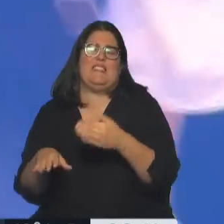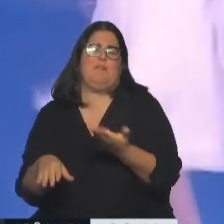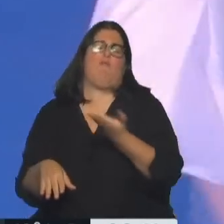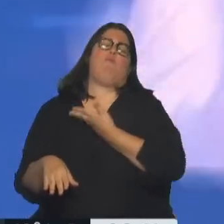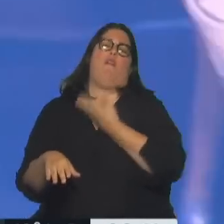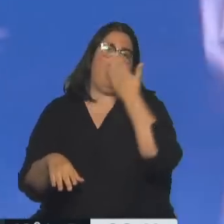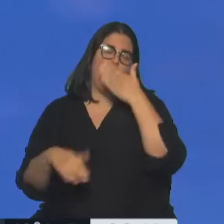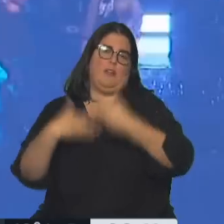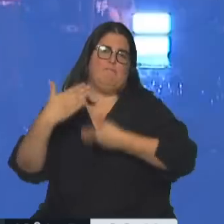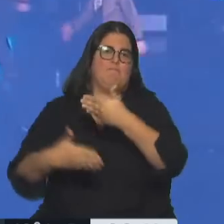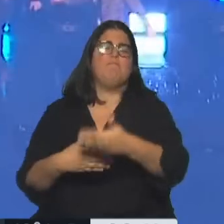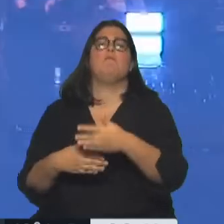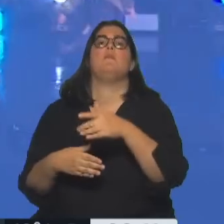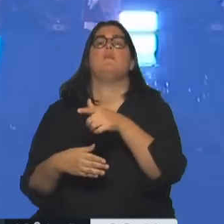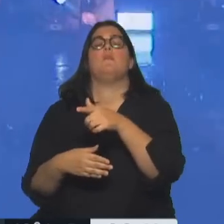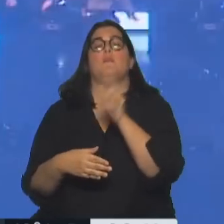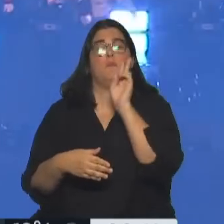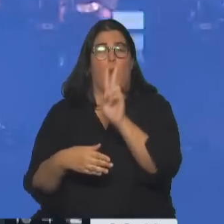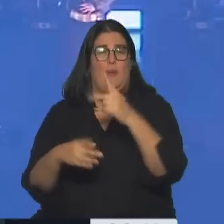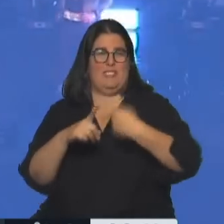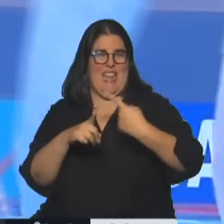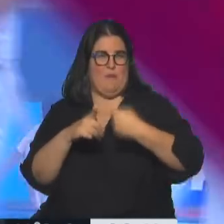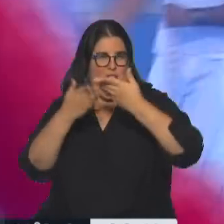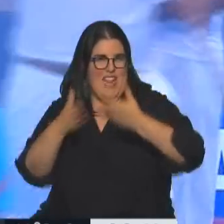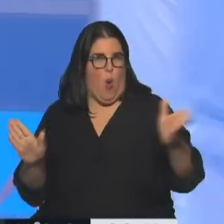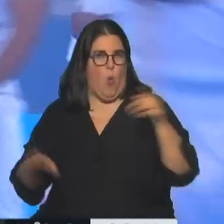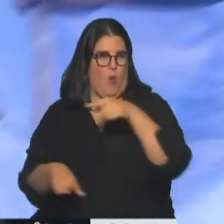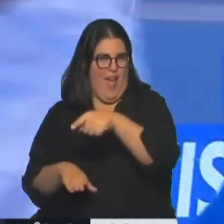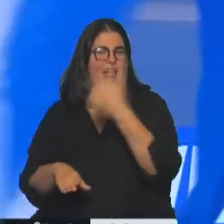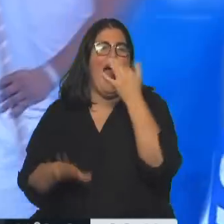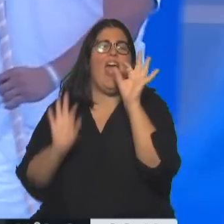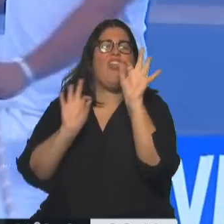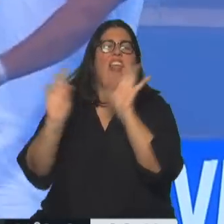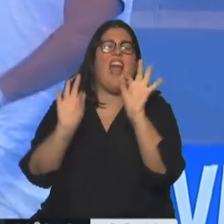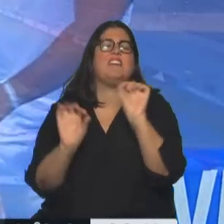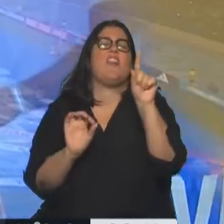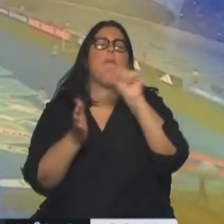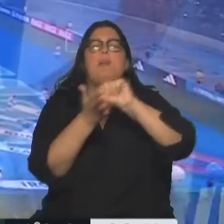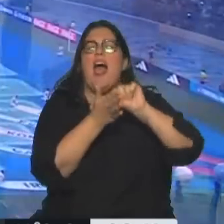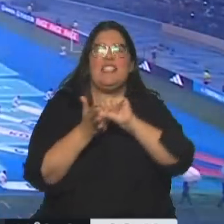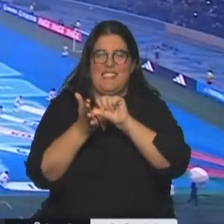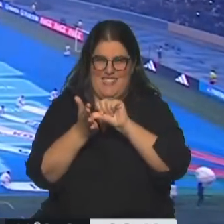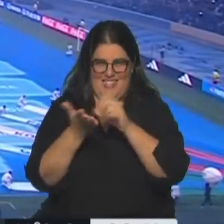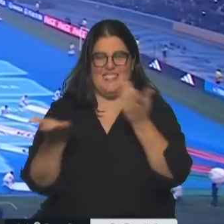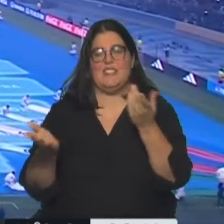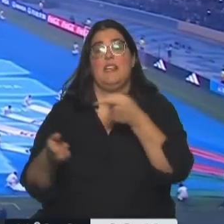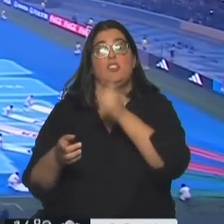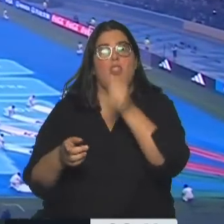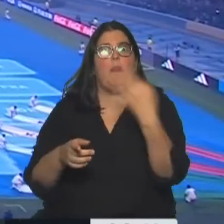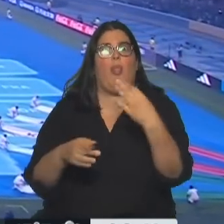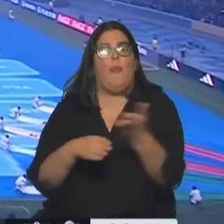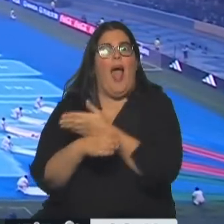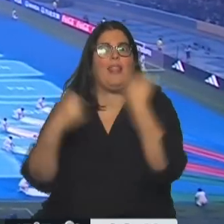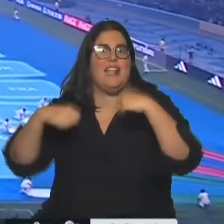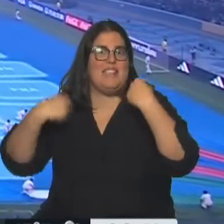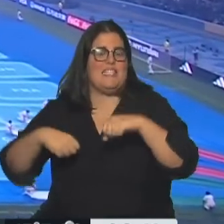¿no? El hecho de ver la ceremonia inaugural, que tiene obviamente detalles de cada uno de los países, de las reglas. Esto también hubo que ensayarlo. Muy bien lo